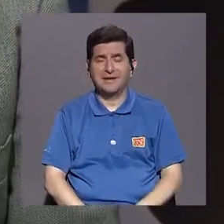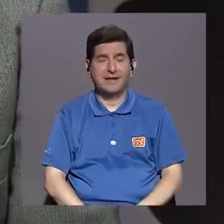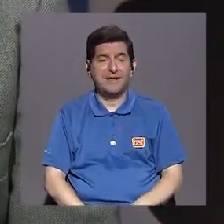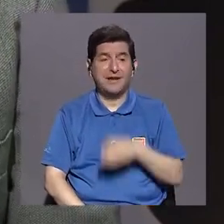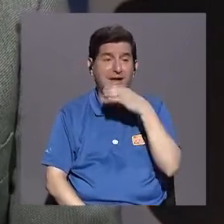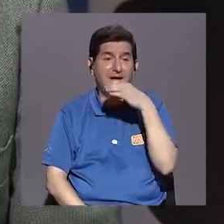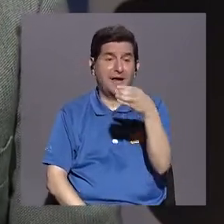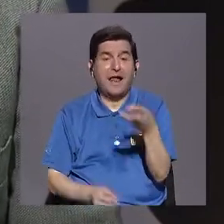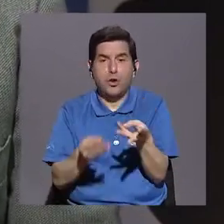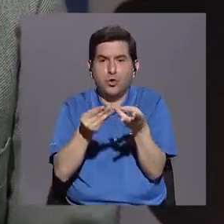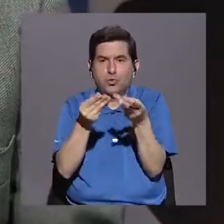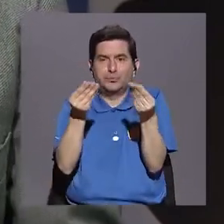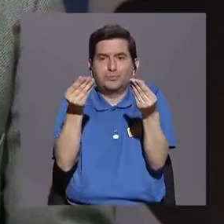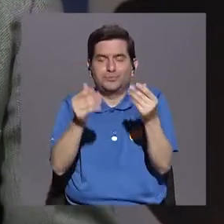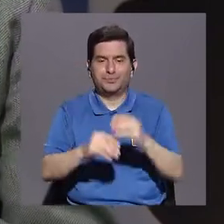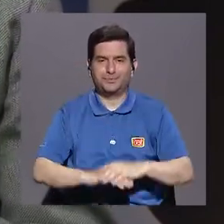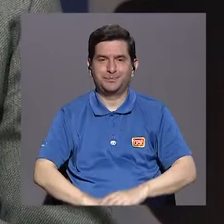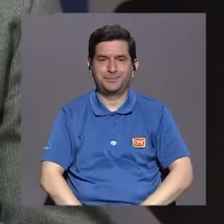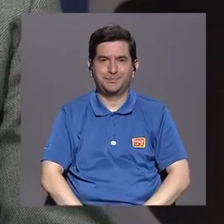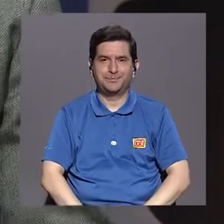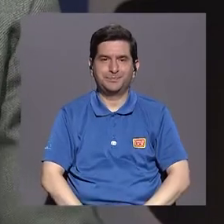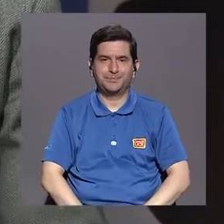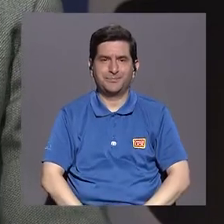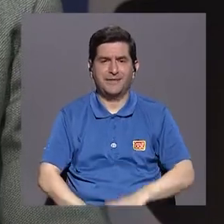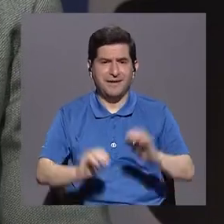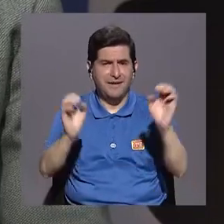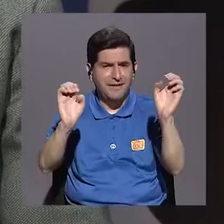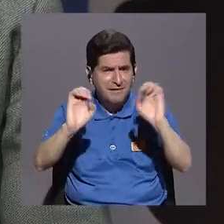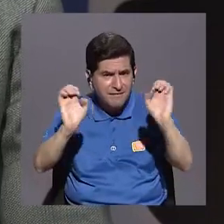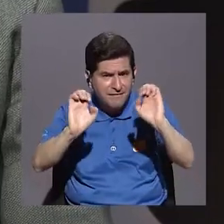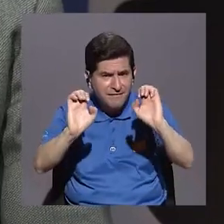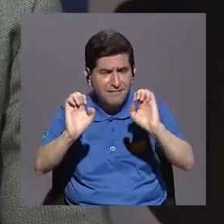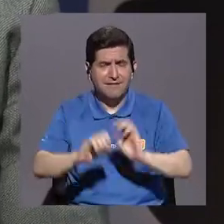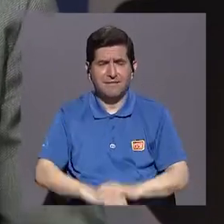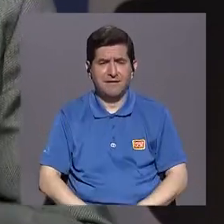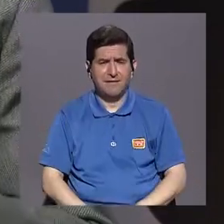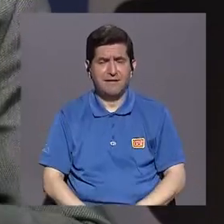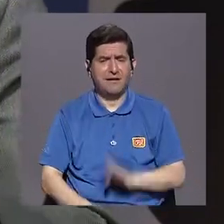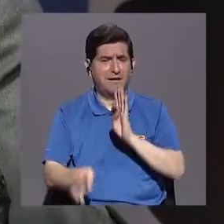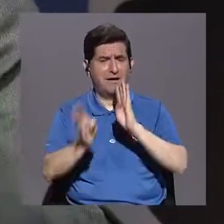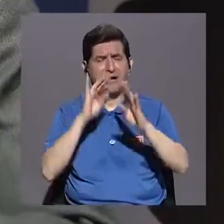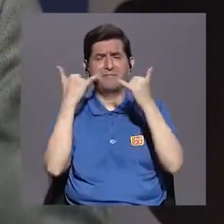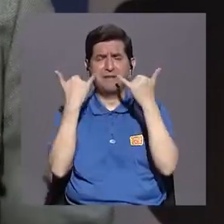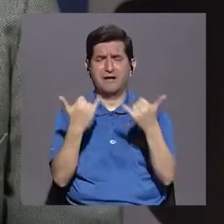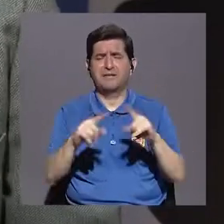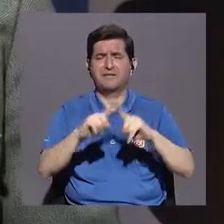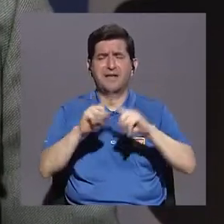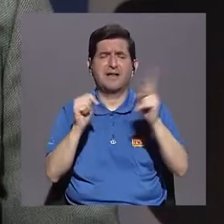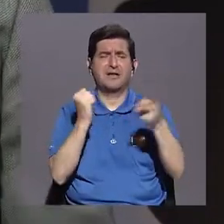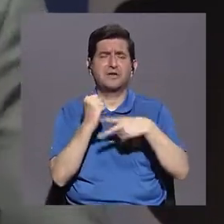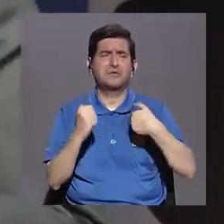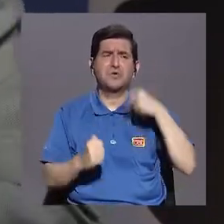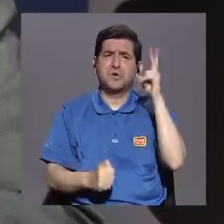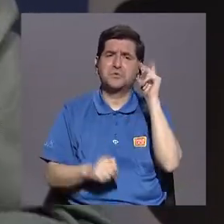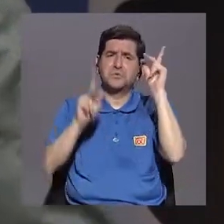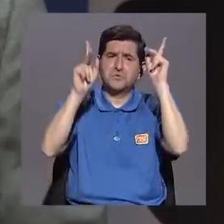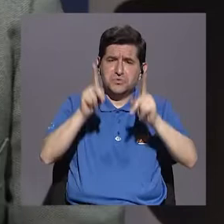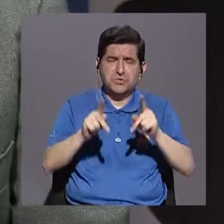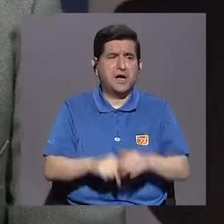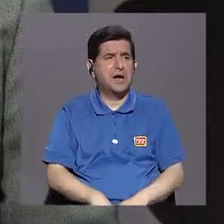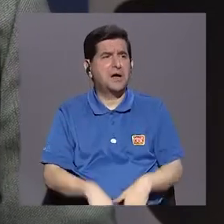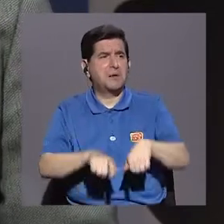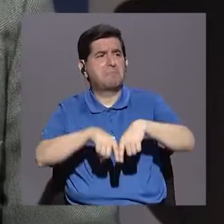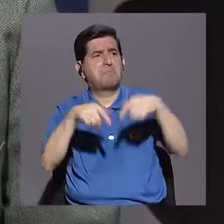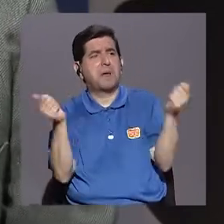calor así es que la energía que se ha hablado muchas veces he oído gente en la prensa